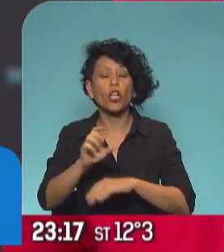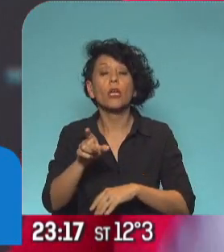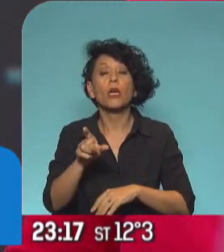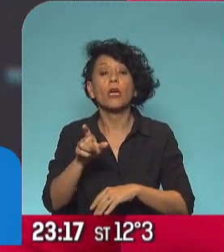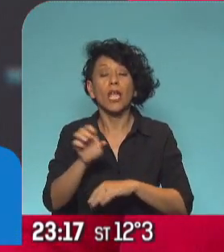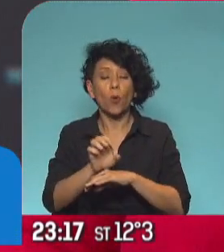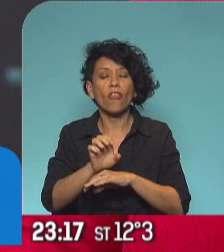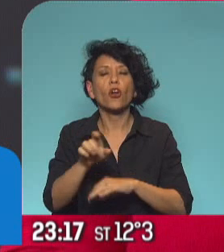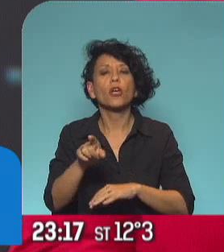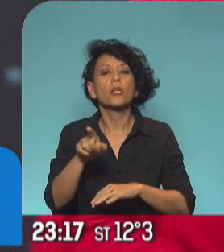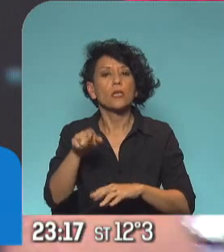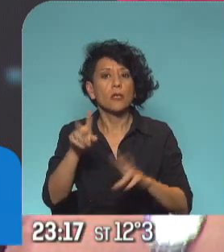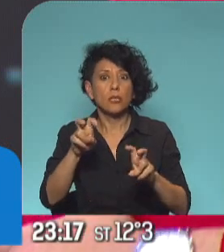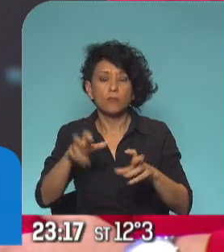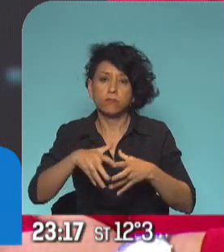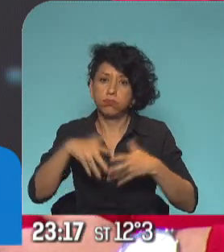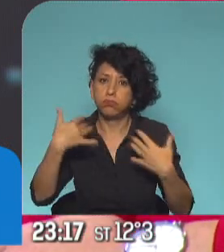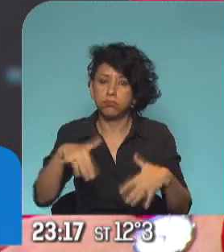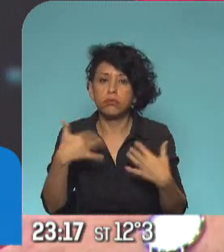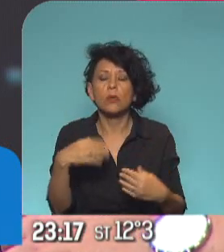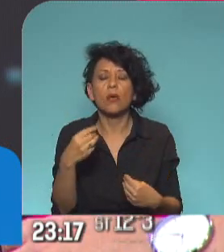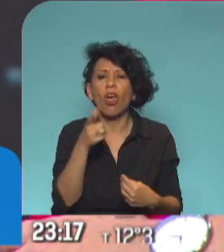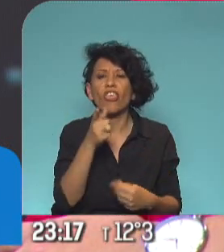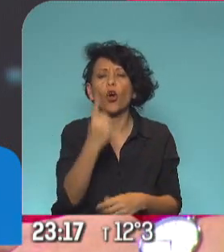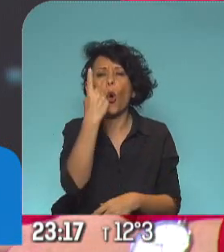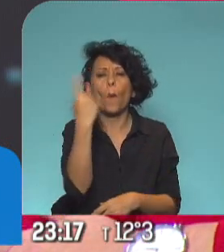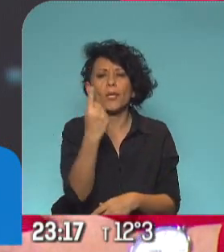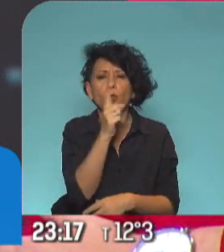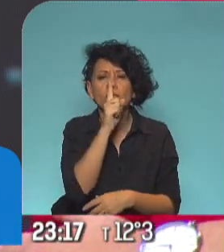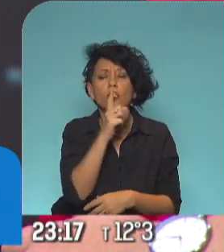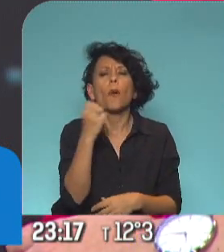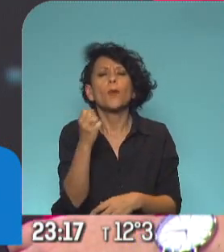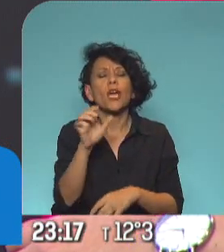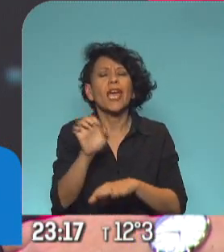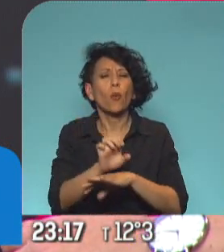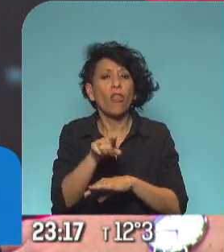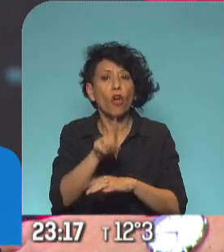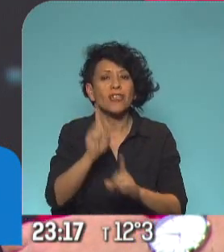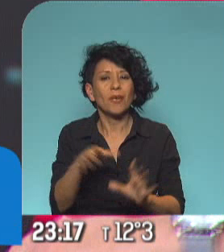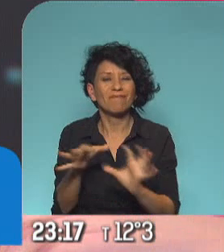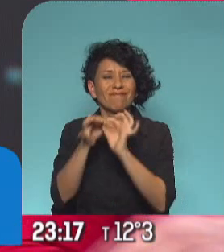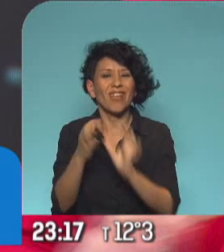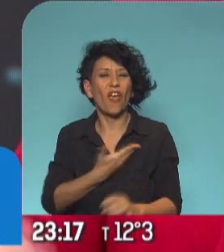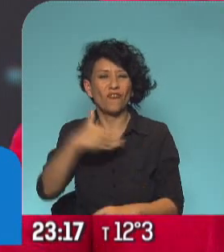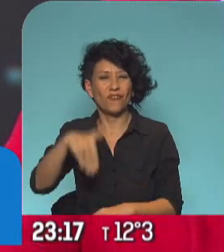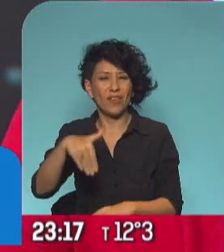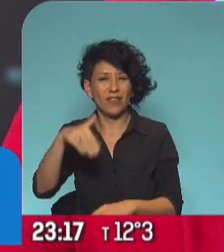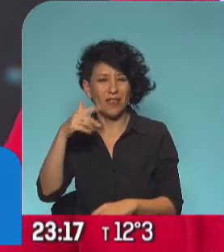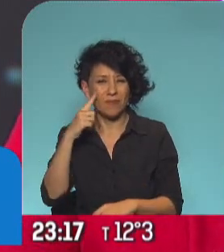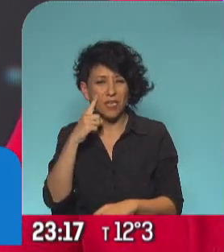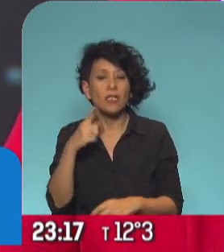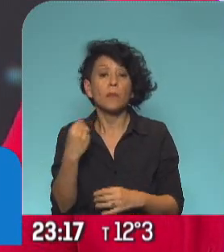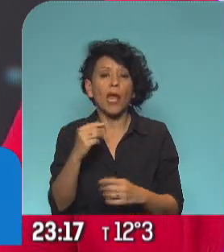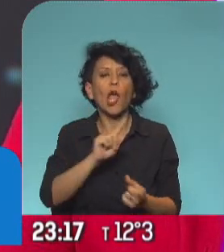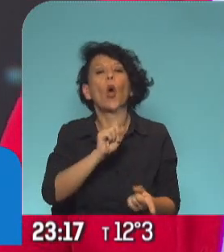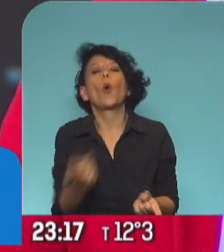y intentó hacer un minuto de silencio. Porque Ecuador se vincula con el tema Fondo Monetario, es como un rolo para llegar a la